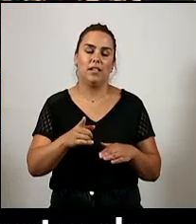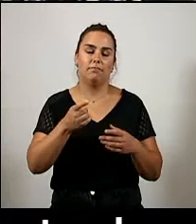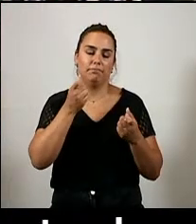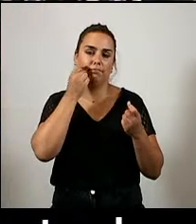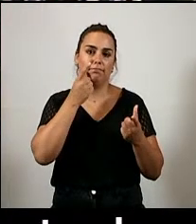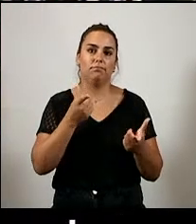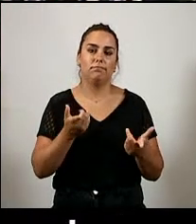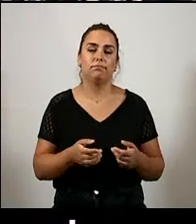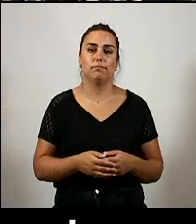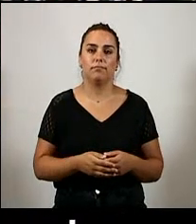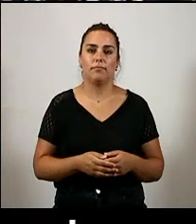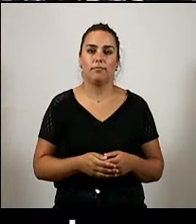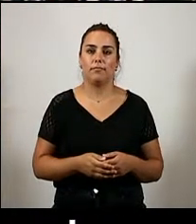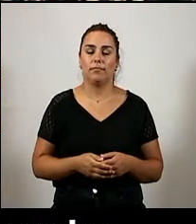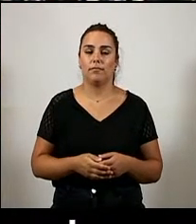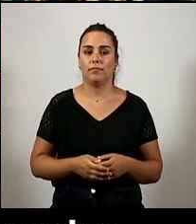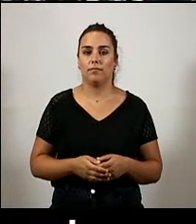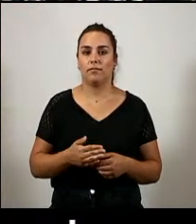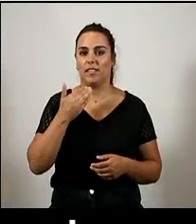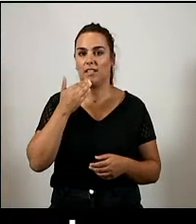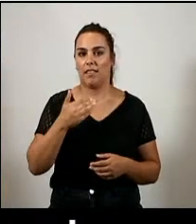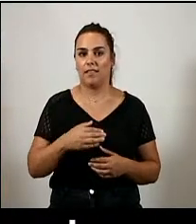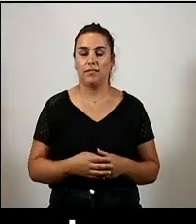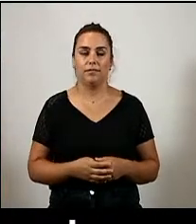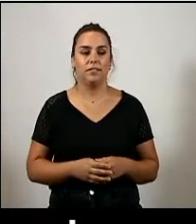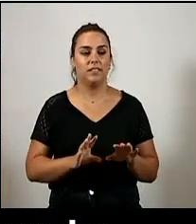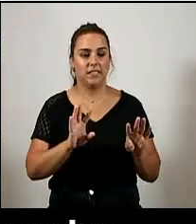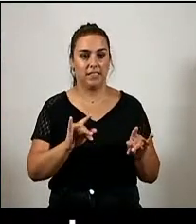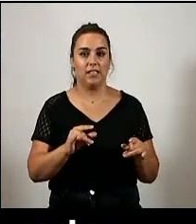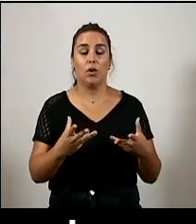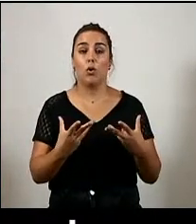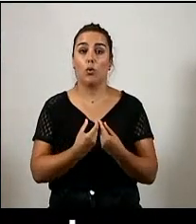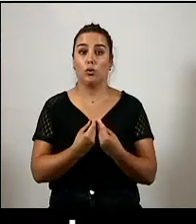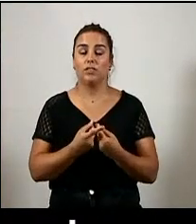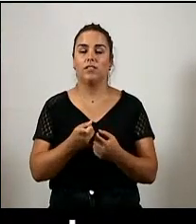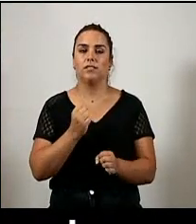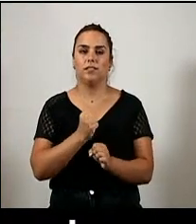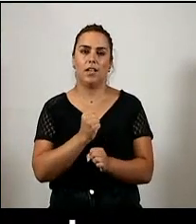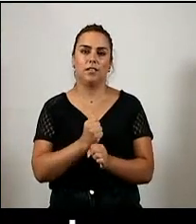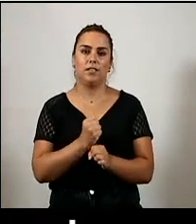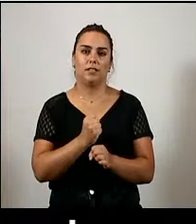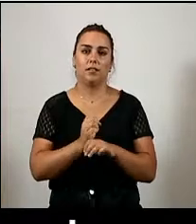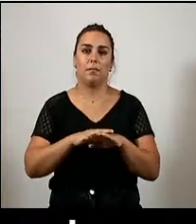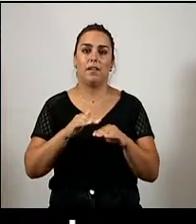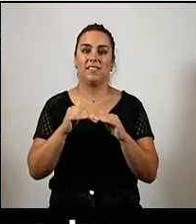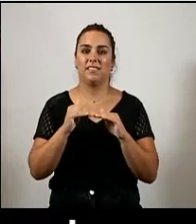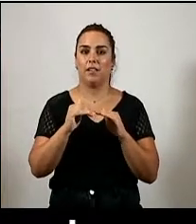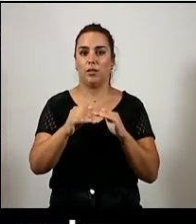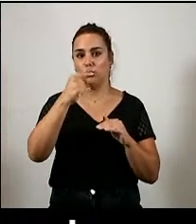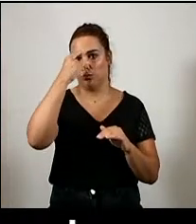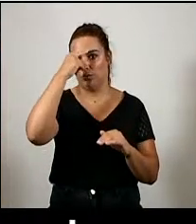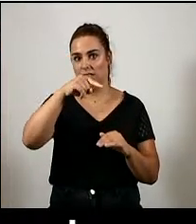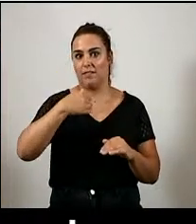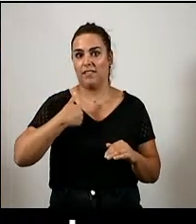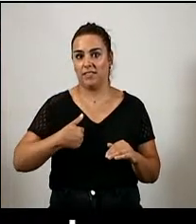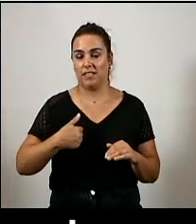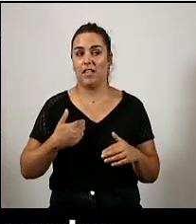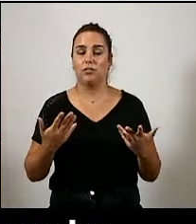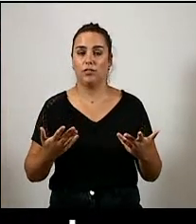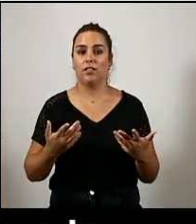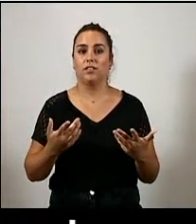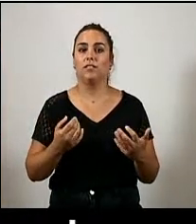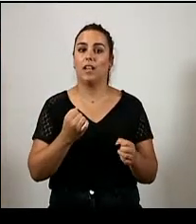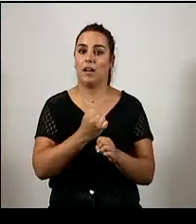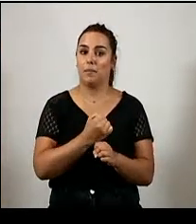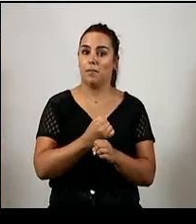empleados públicos extremeños, los de la Junta? Gracias. Sí. La Junta trabaja en la estabilización, como usted sabe, y en las mejoras del